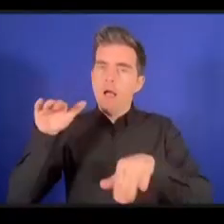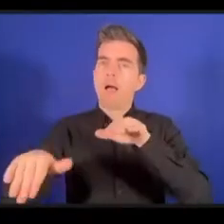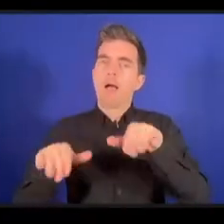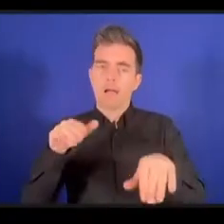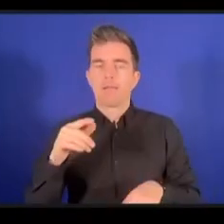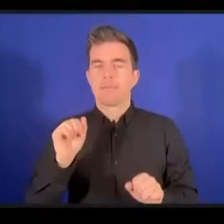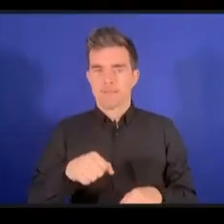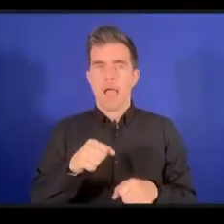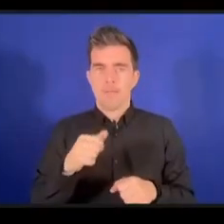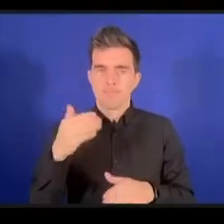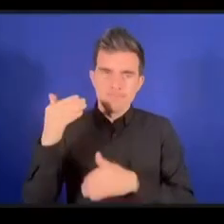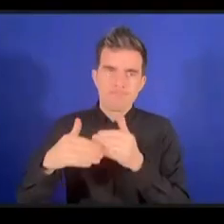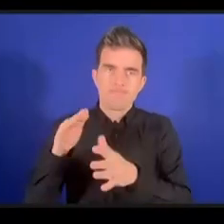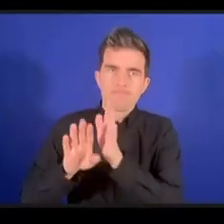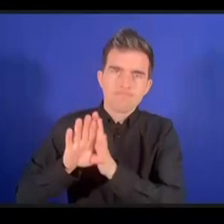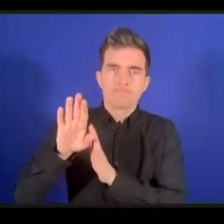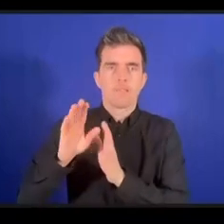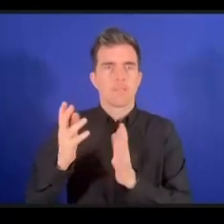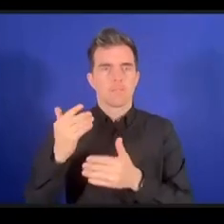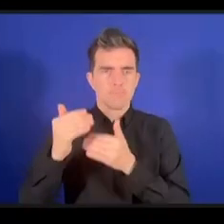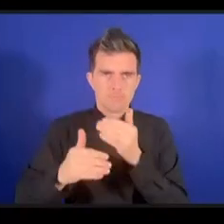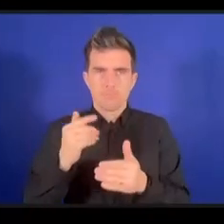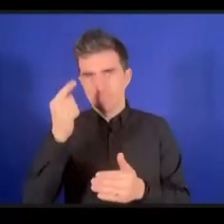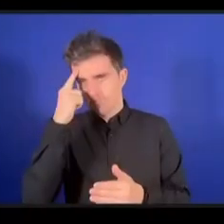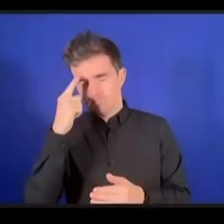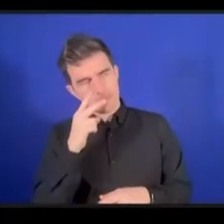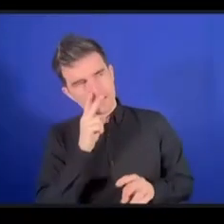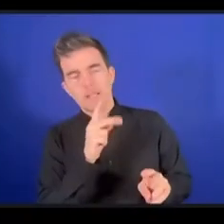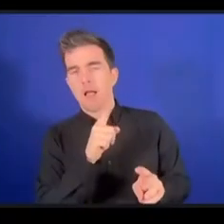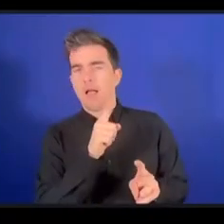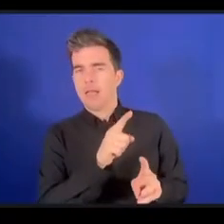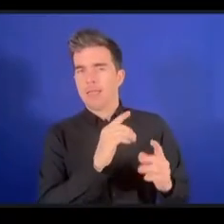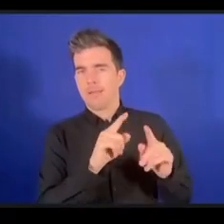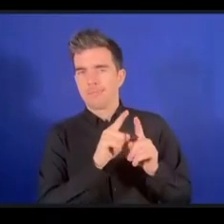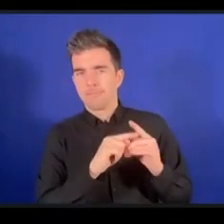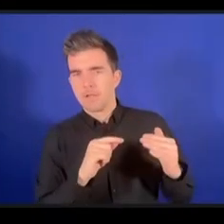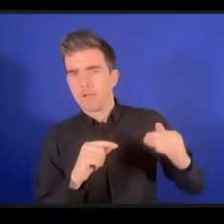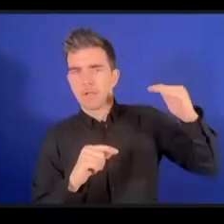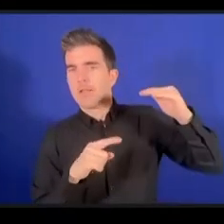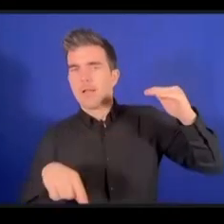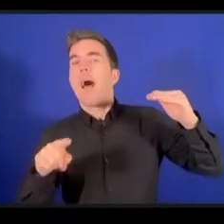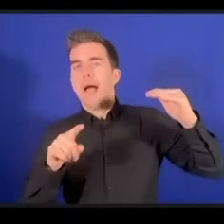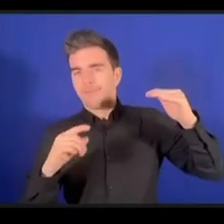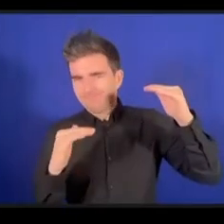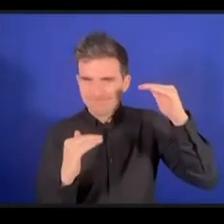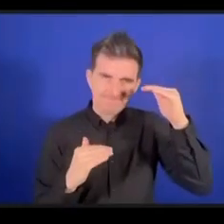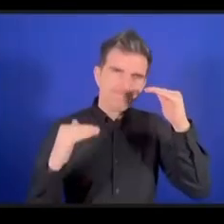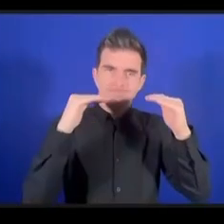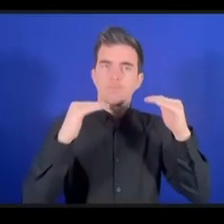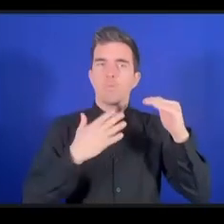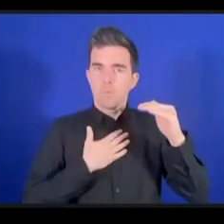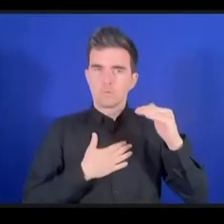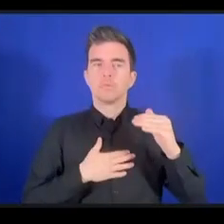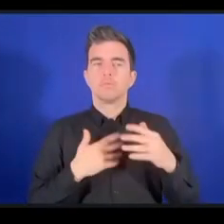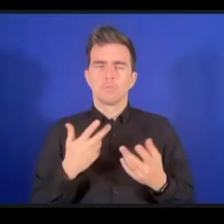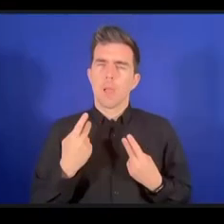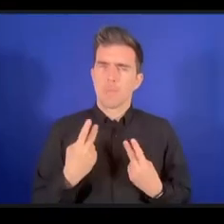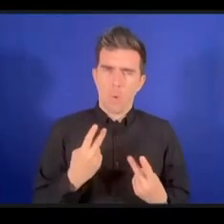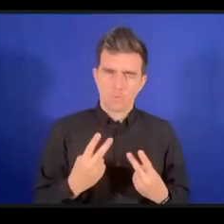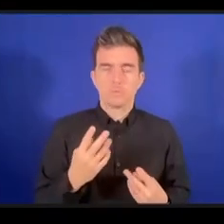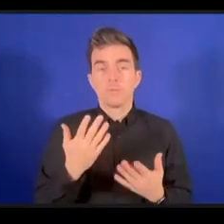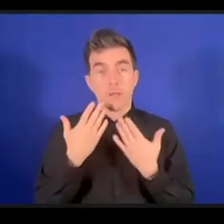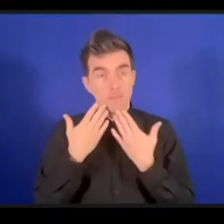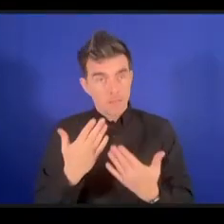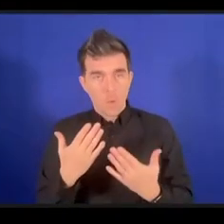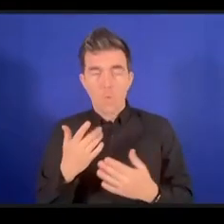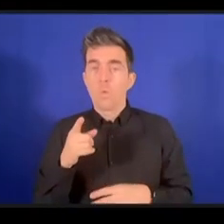importancia vital Gracias mohamad quieres Añadir algo sobre los estándar